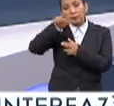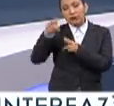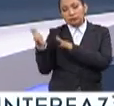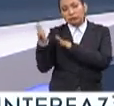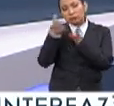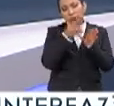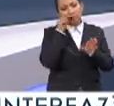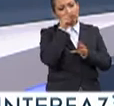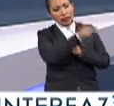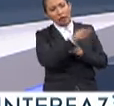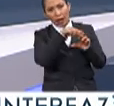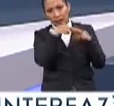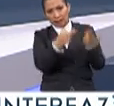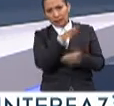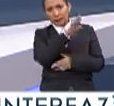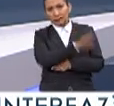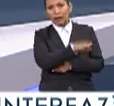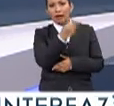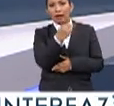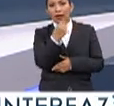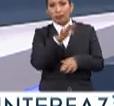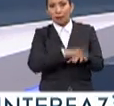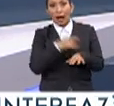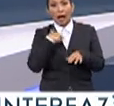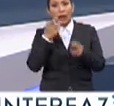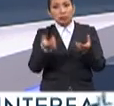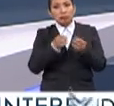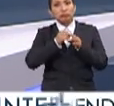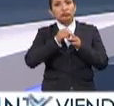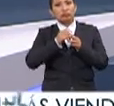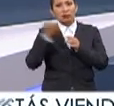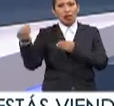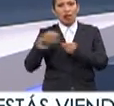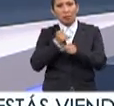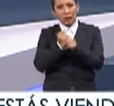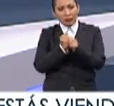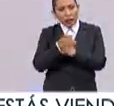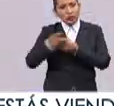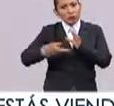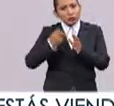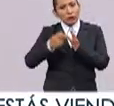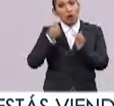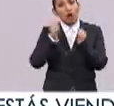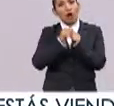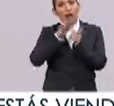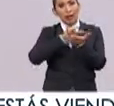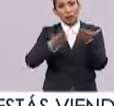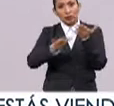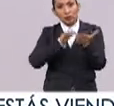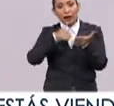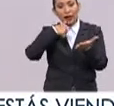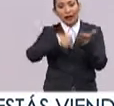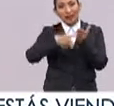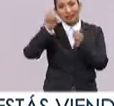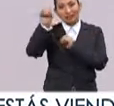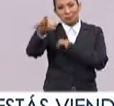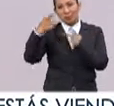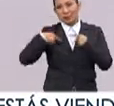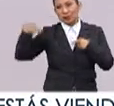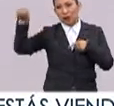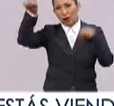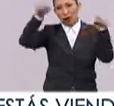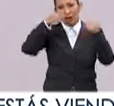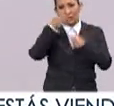a una revista que cada vez tenía más rebotes en su investigación a través de lectura de correspondencia de escritores